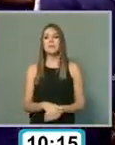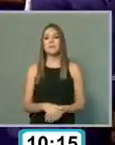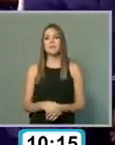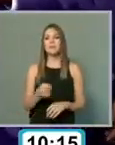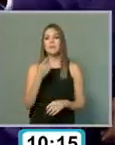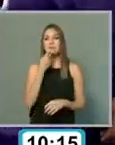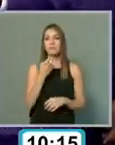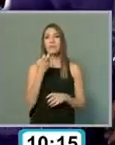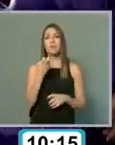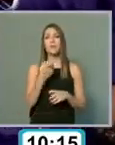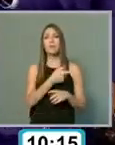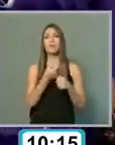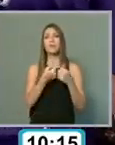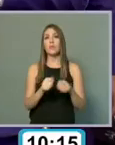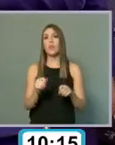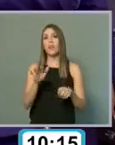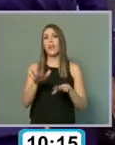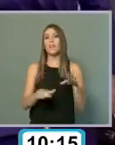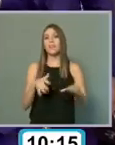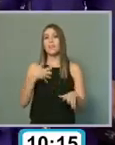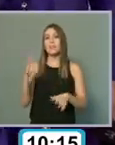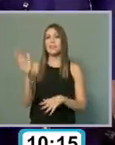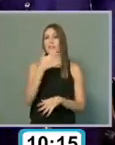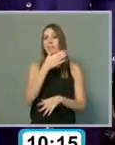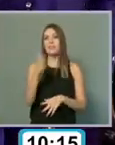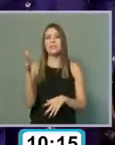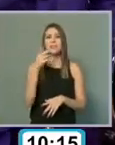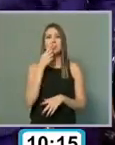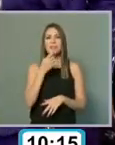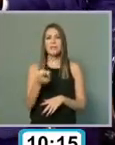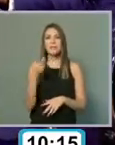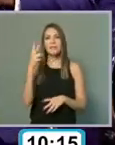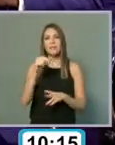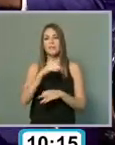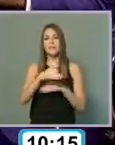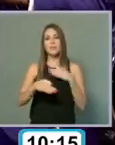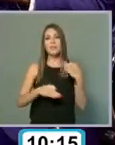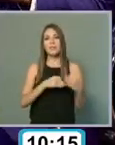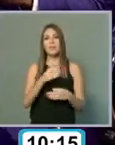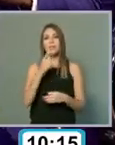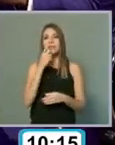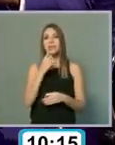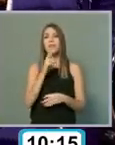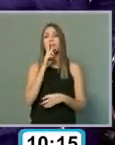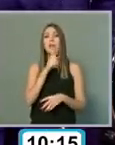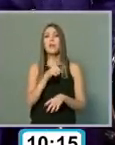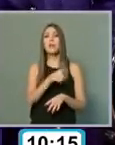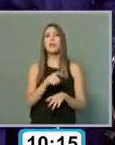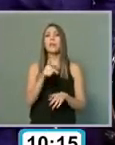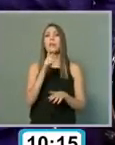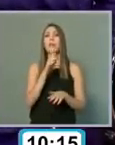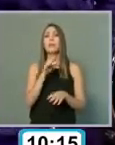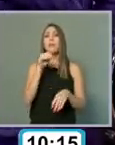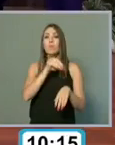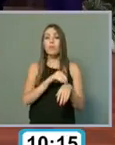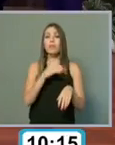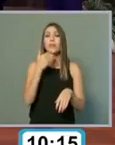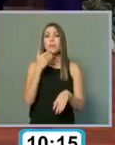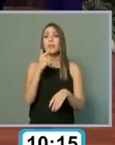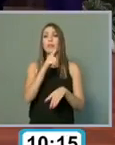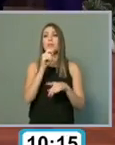eso la suegra los cachetea de vez en cuando. No a todos, ¿eh? Dicen que el mejor portado, perdón, era el de la tuba.